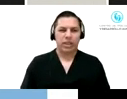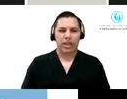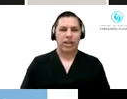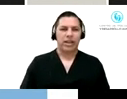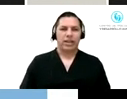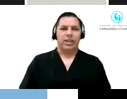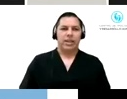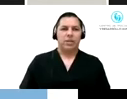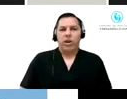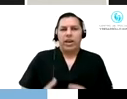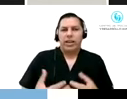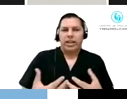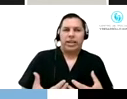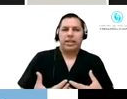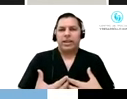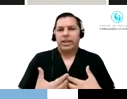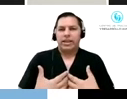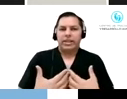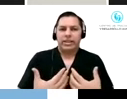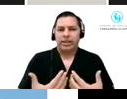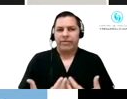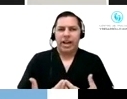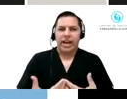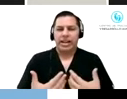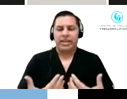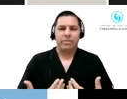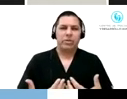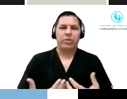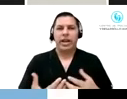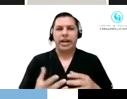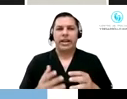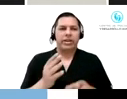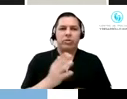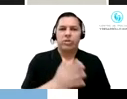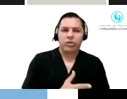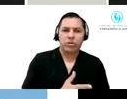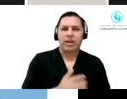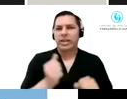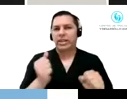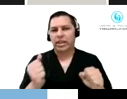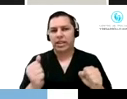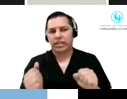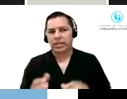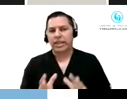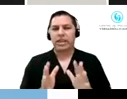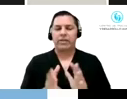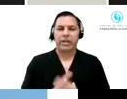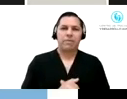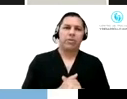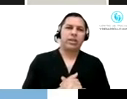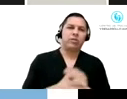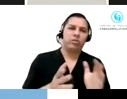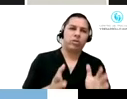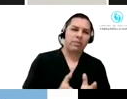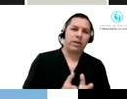conquistador, ¿verdad? Y la mujer tiene que ser frágil, siempre cuidada, cruzando sus piernitas, etcétera,